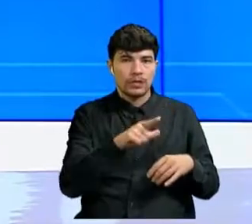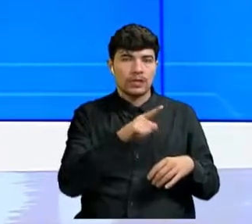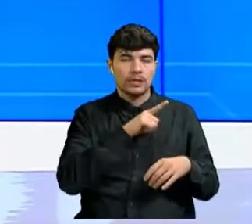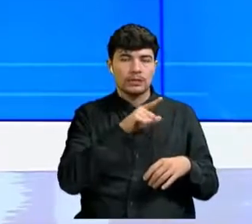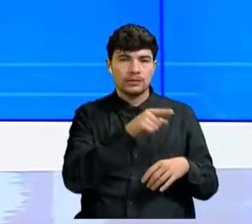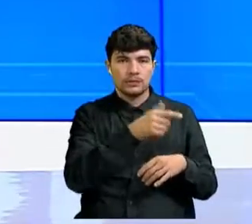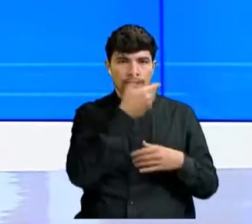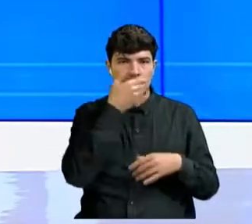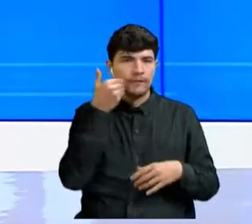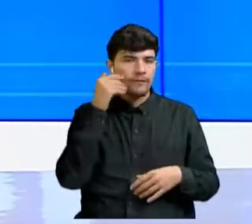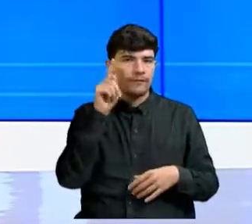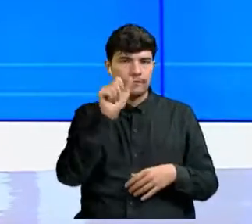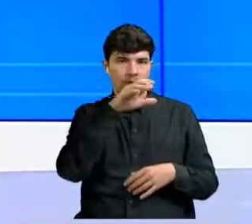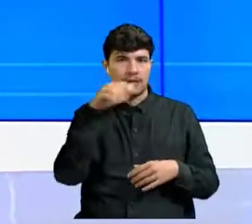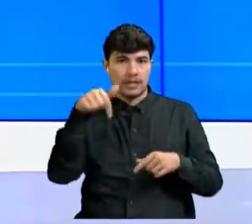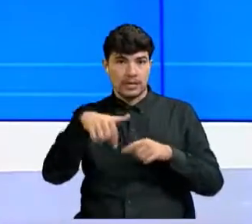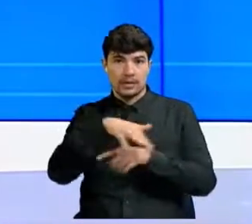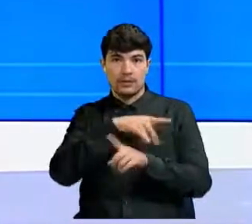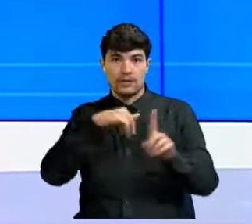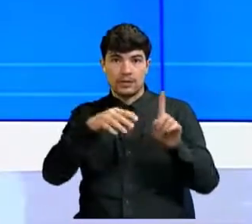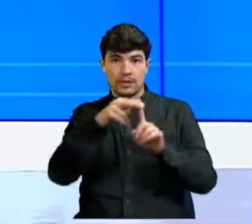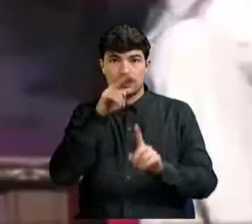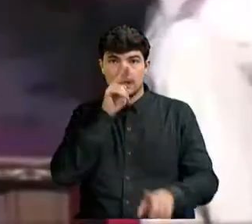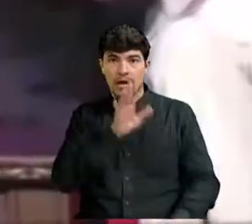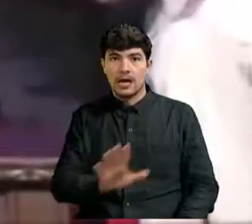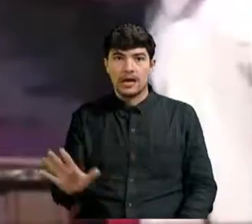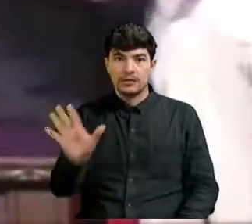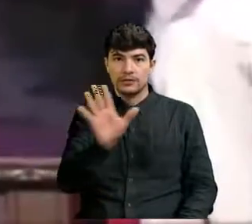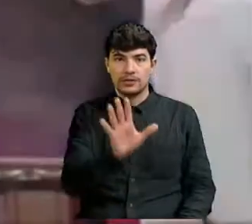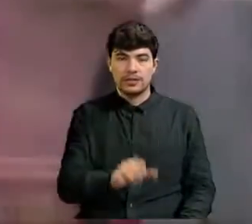Esto es Contexto Nacional en Oriente Noticias.